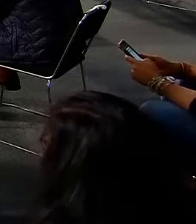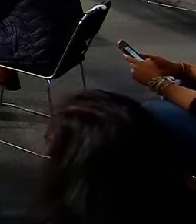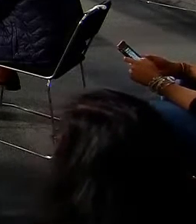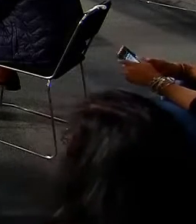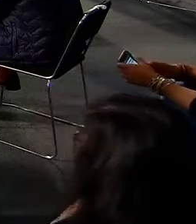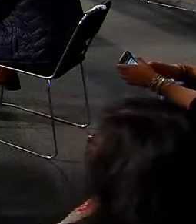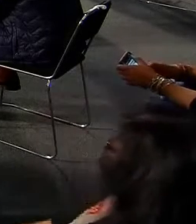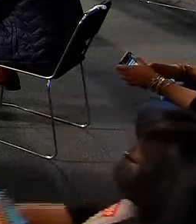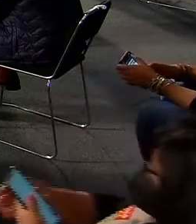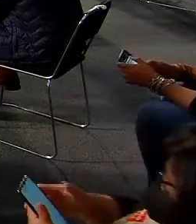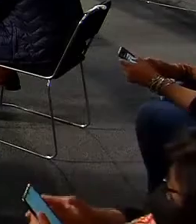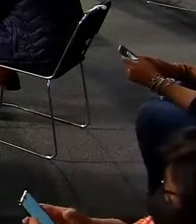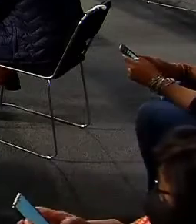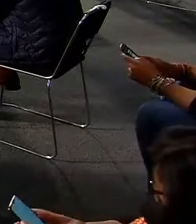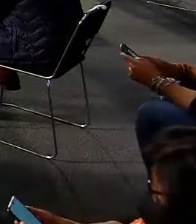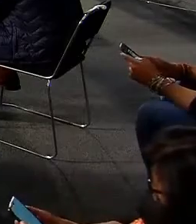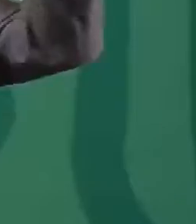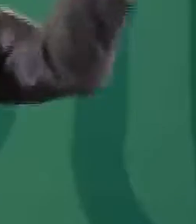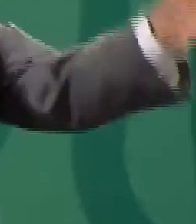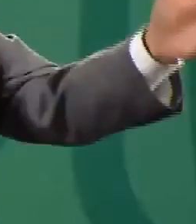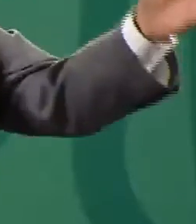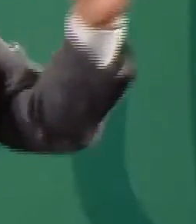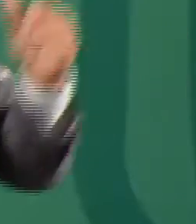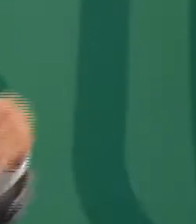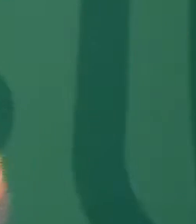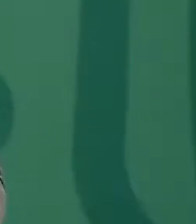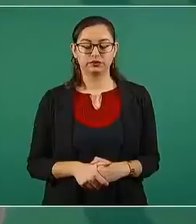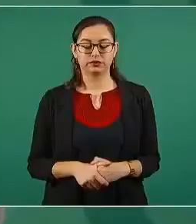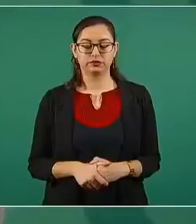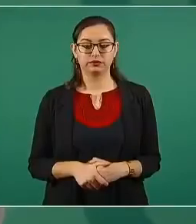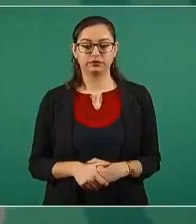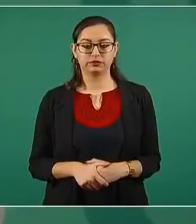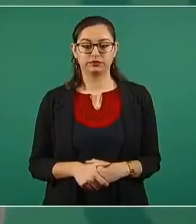reclusorios les quedaban a las empresas.